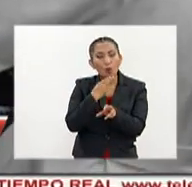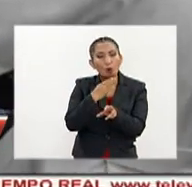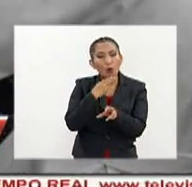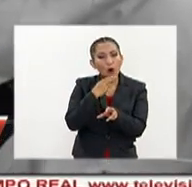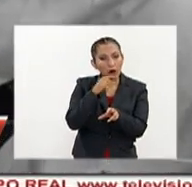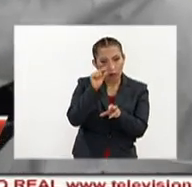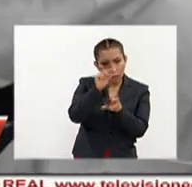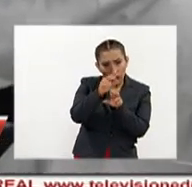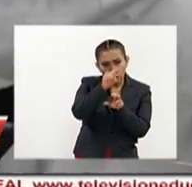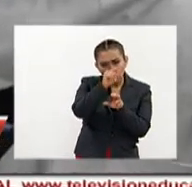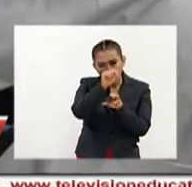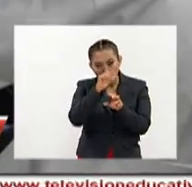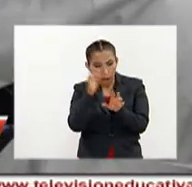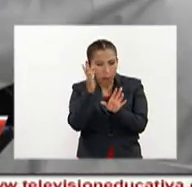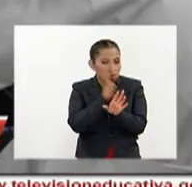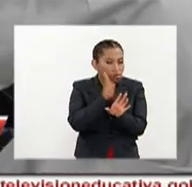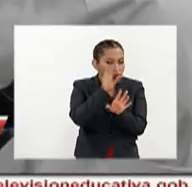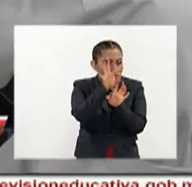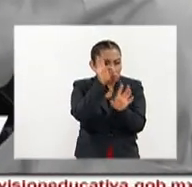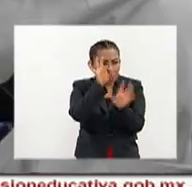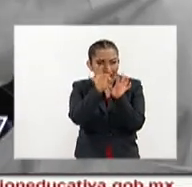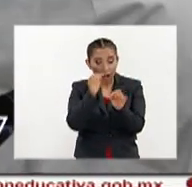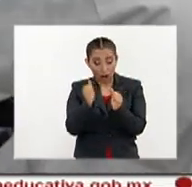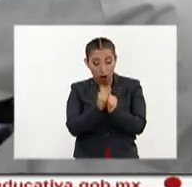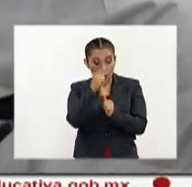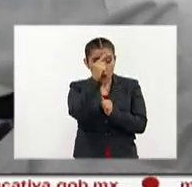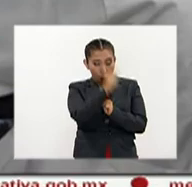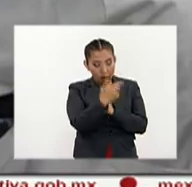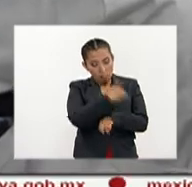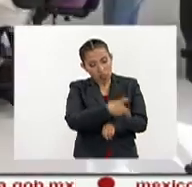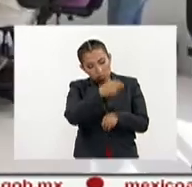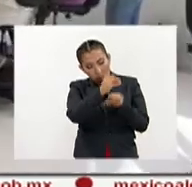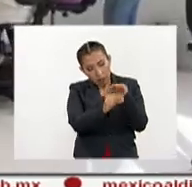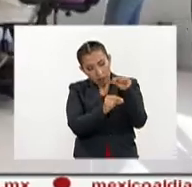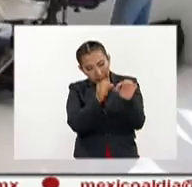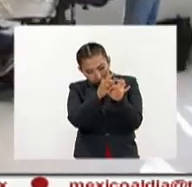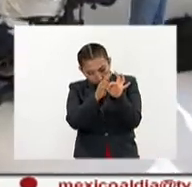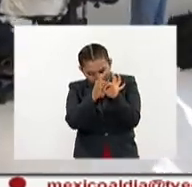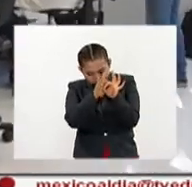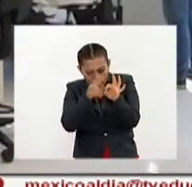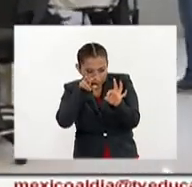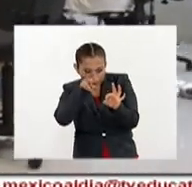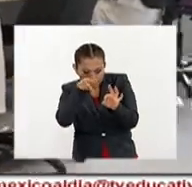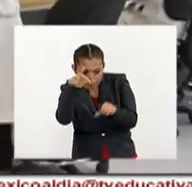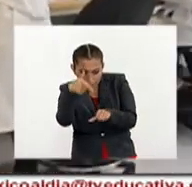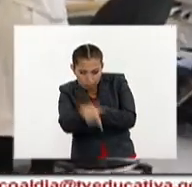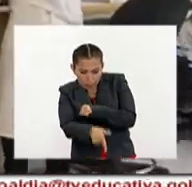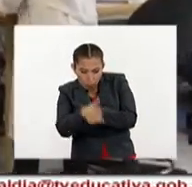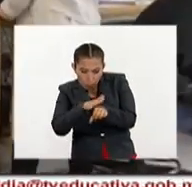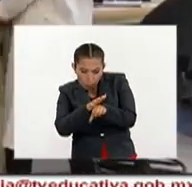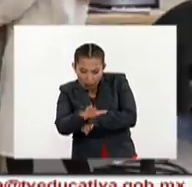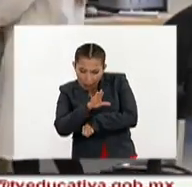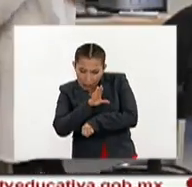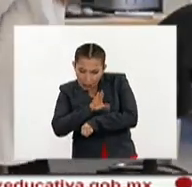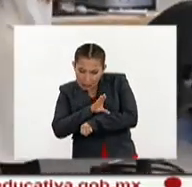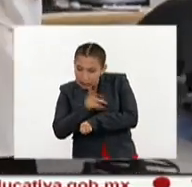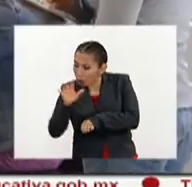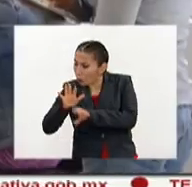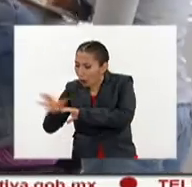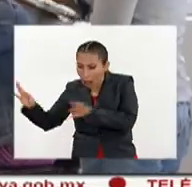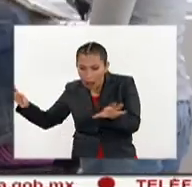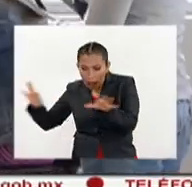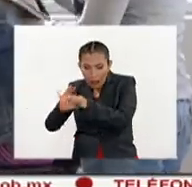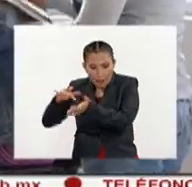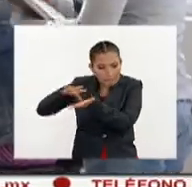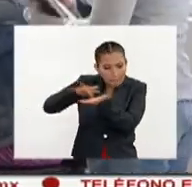los marcadores tumorales. Esto quiere decir que a través de un proceso molecular se puede determinar el tipo de tratamiento